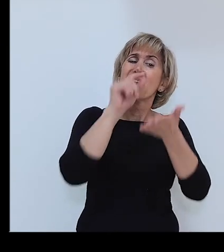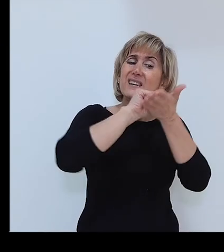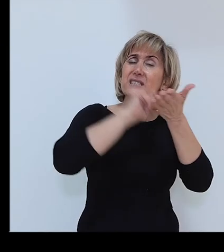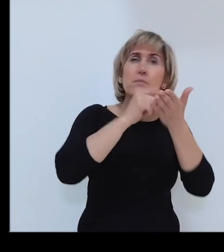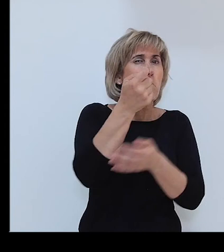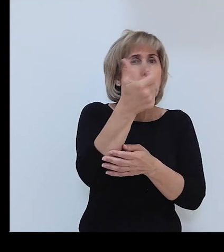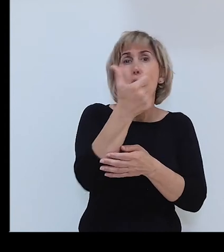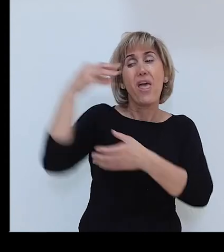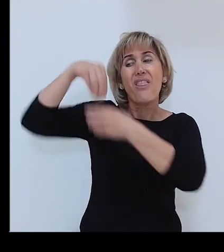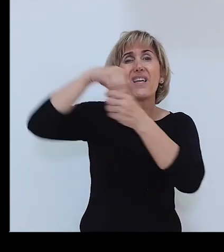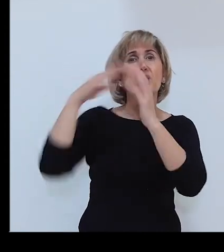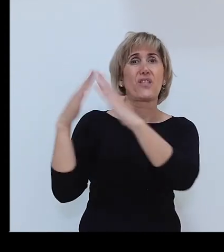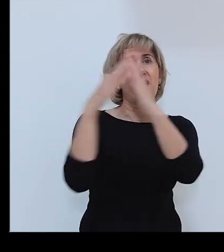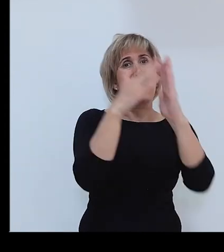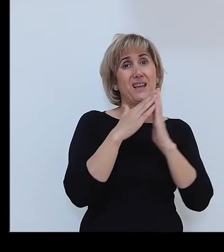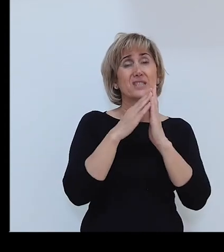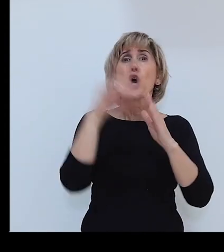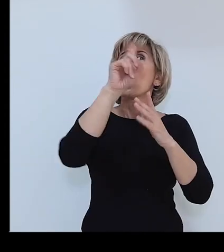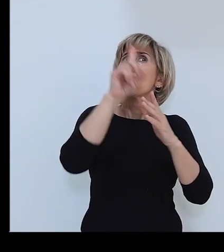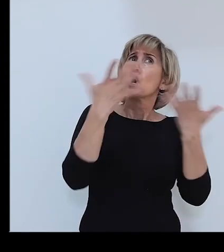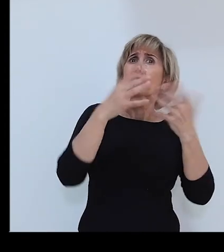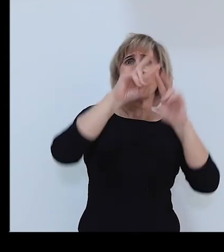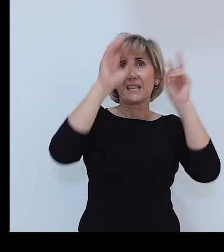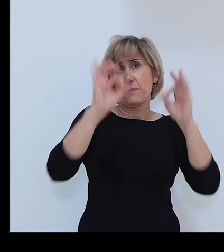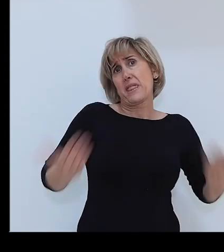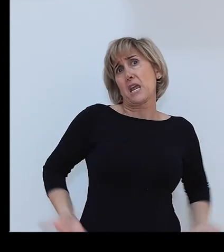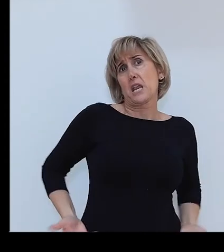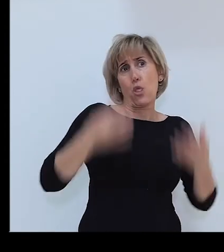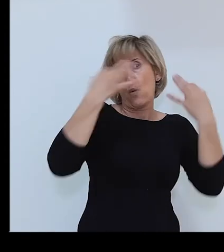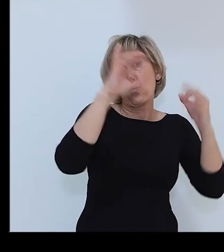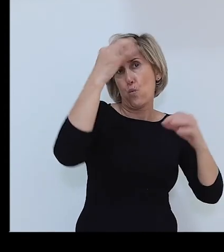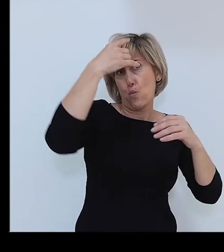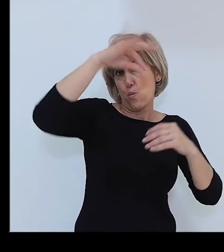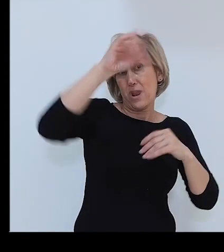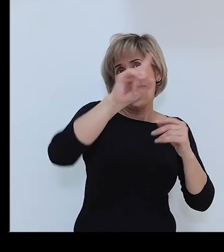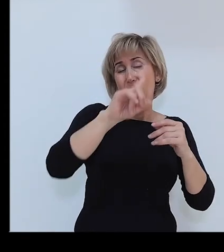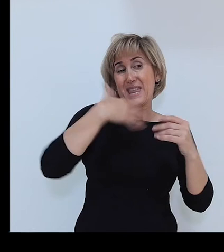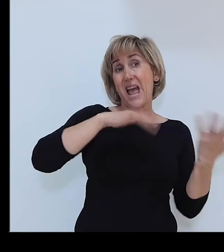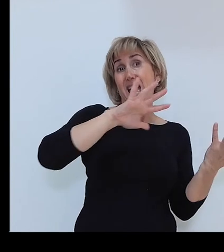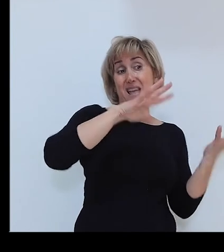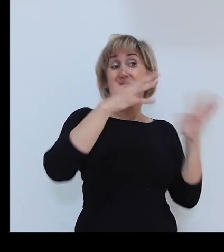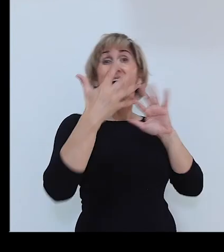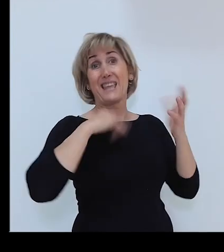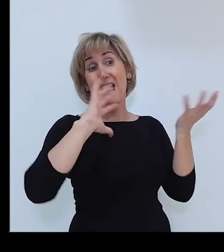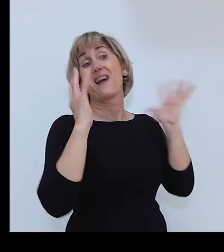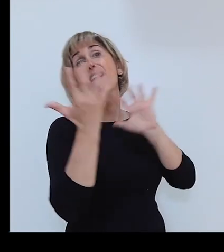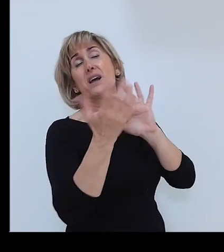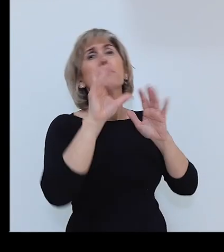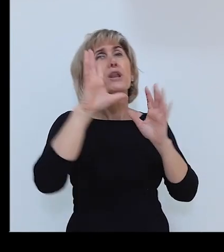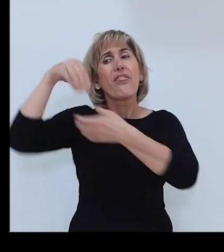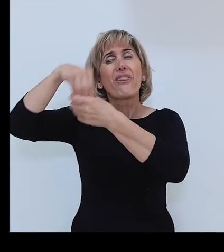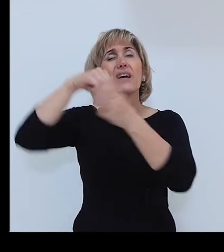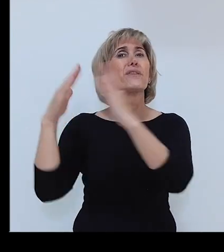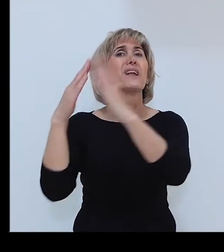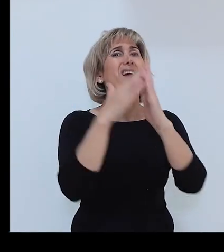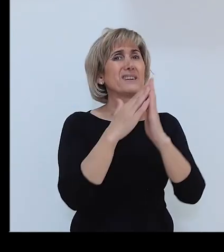lo descubrí, porque hoy en día se sigue escribiendo muy poco del trabajo doméstico, ya no del servicio doméstico,